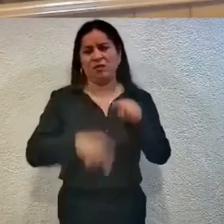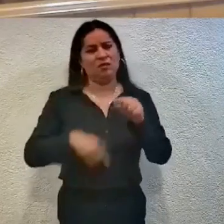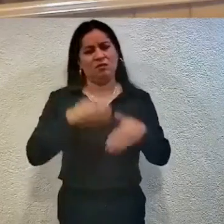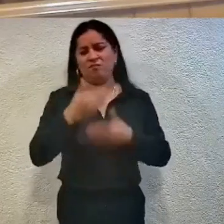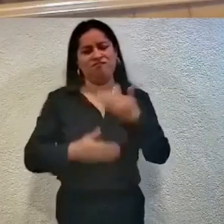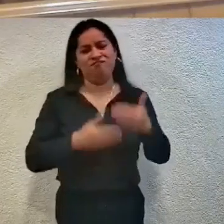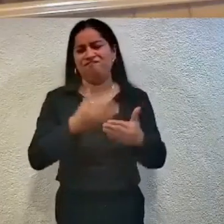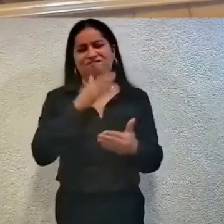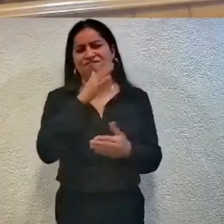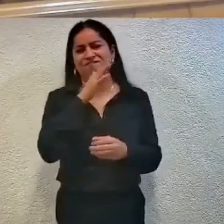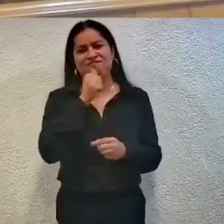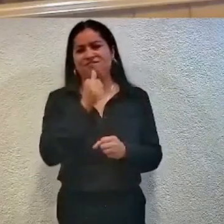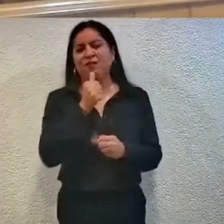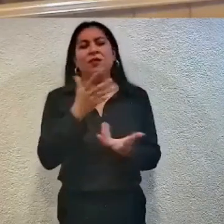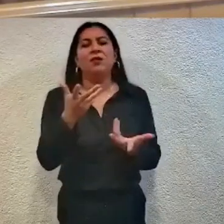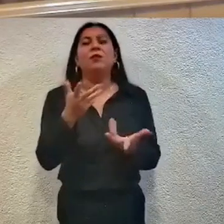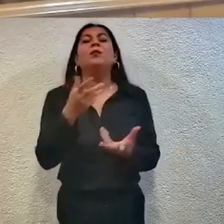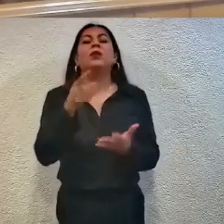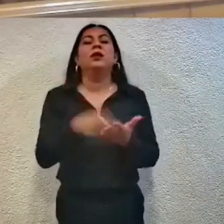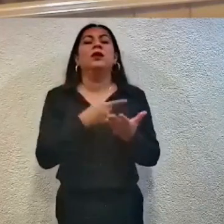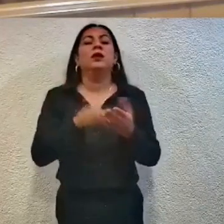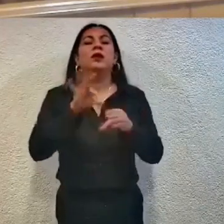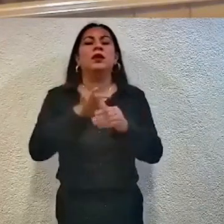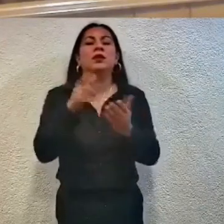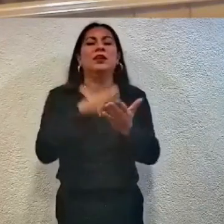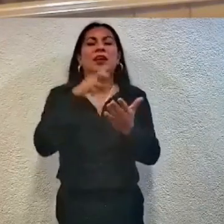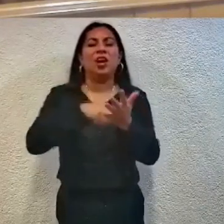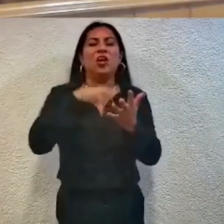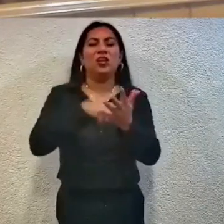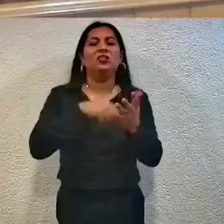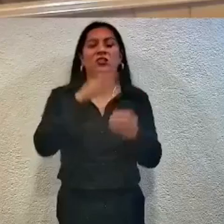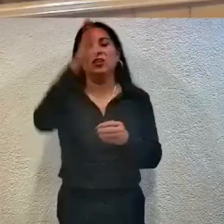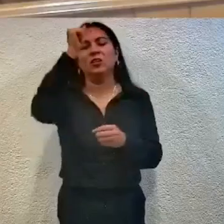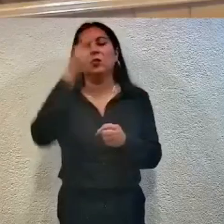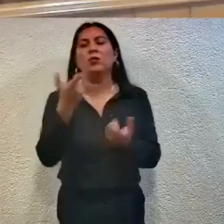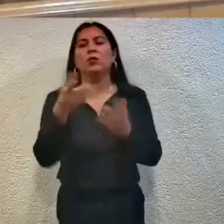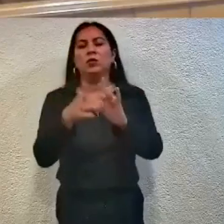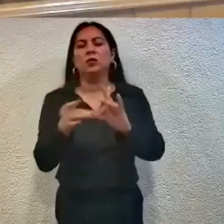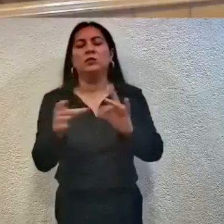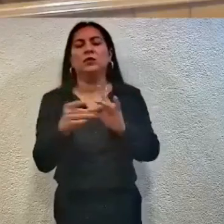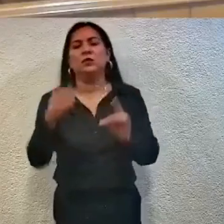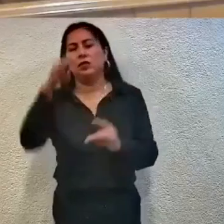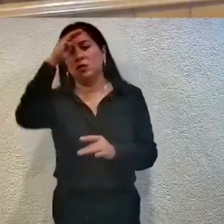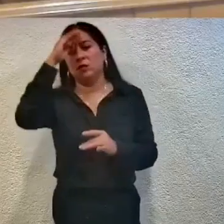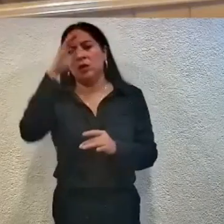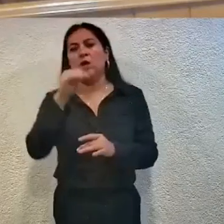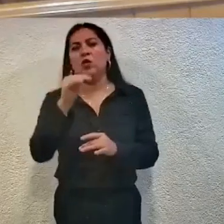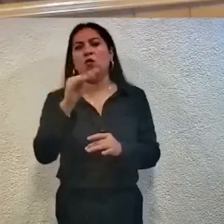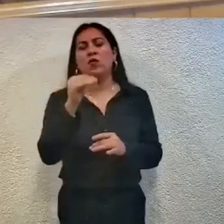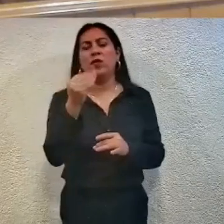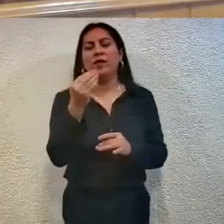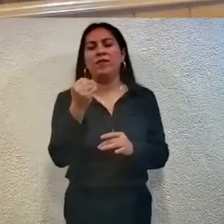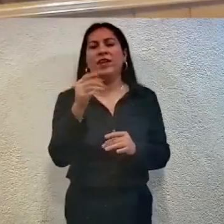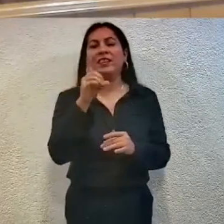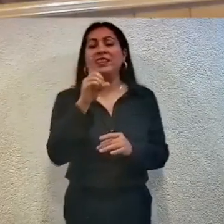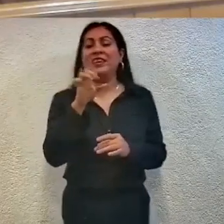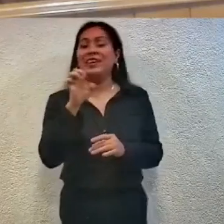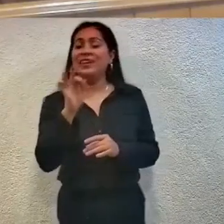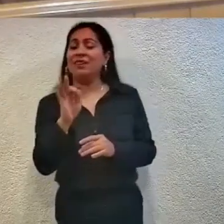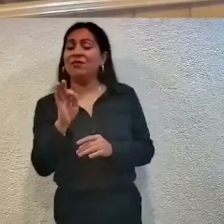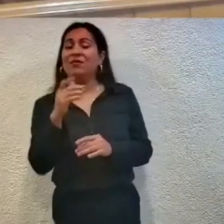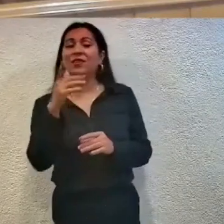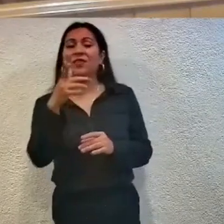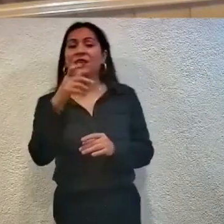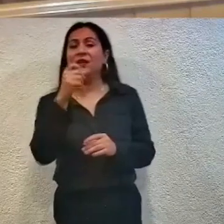por cuanto hace a la corrección de votos solicitados, ello de conformidad con lo precisado en el considerando noveno, letras D y F del